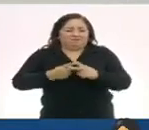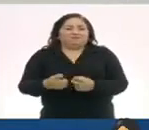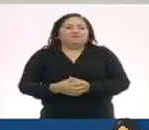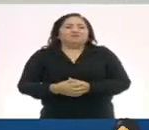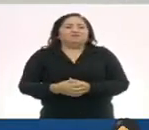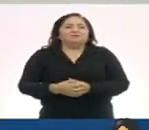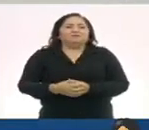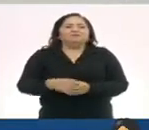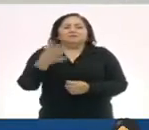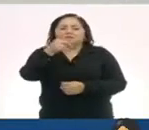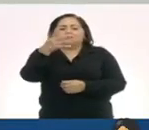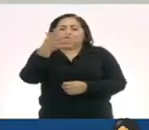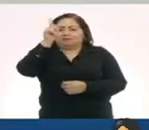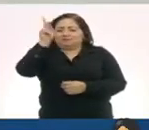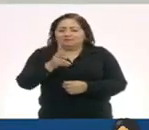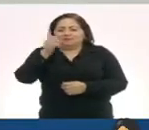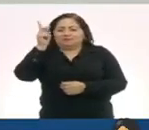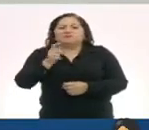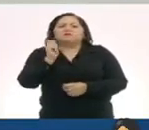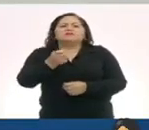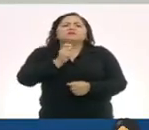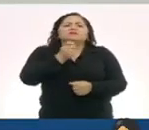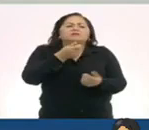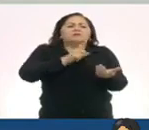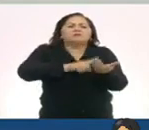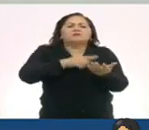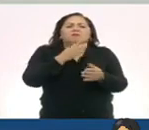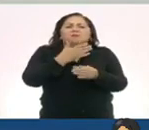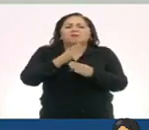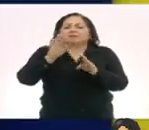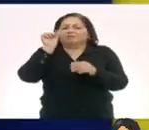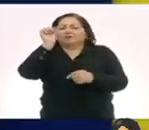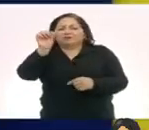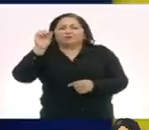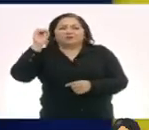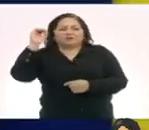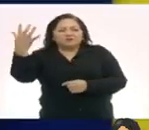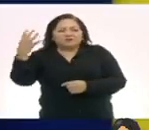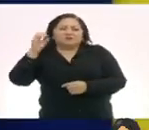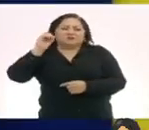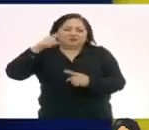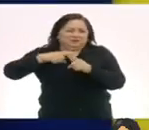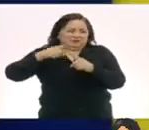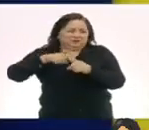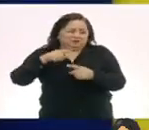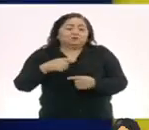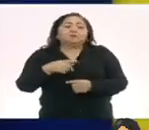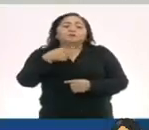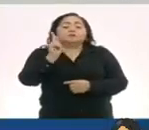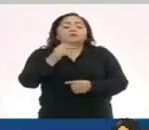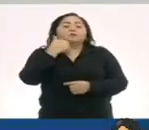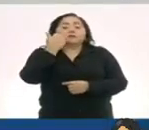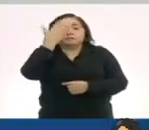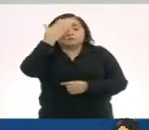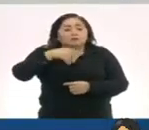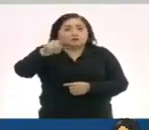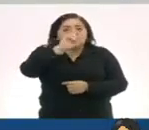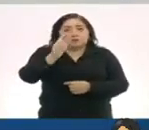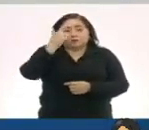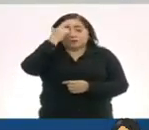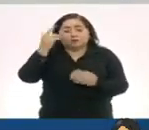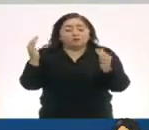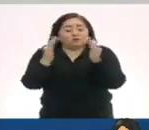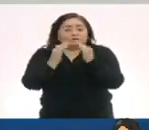Perfecto. ¿Qué eran las fracciones y qué son las fracciones equivalentes? Muy bien. Nada más como dato, también quiero que sepan o que recuerden en